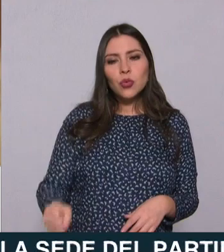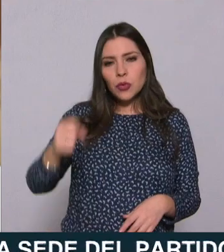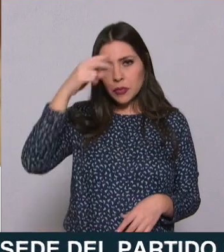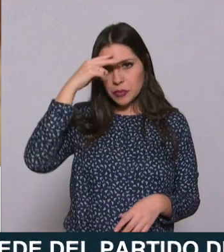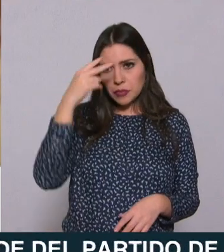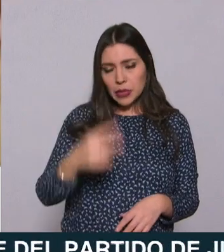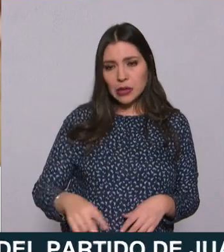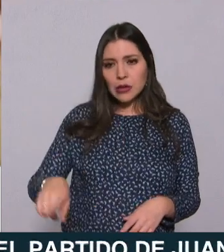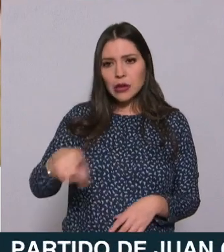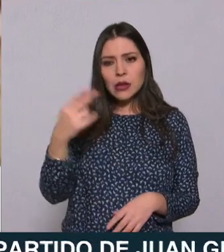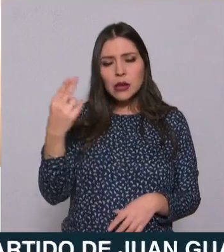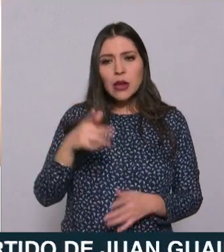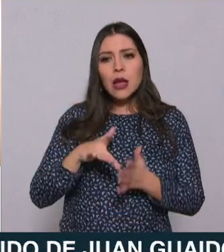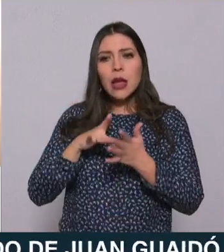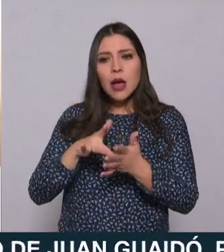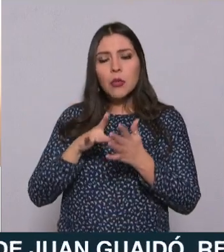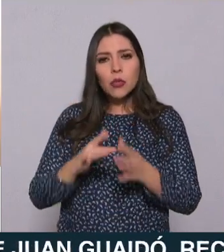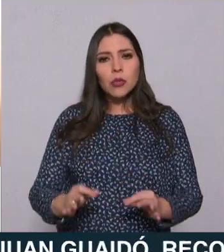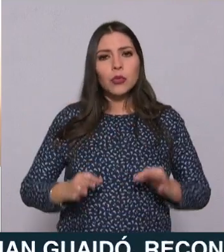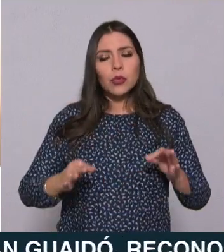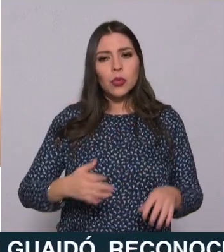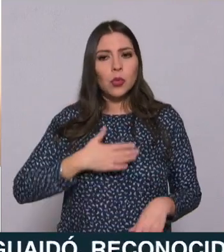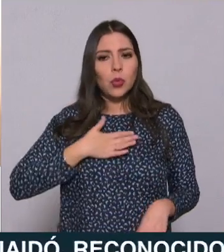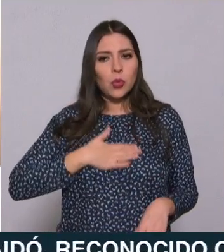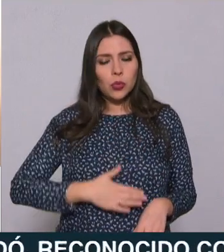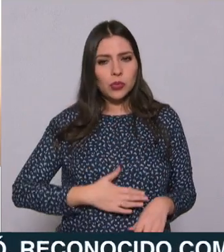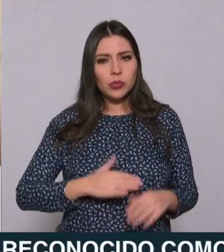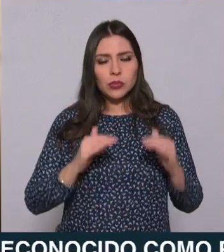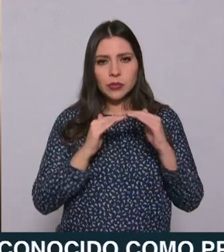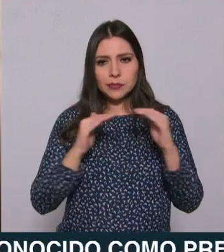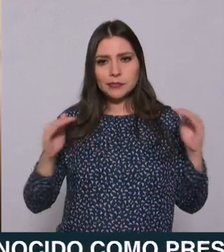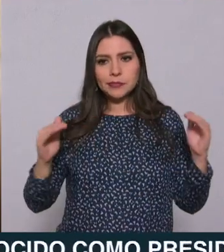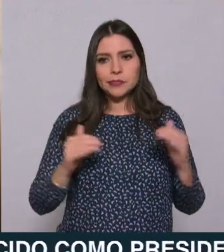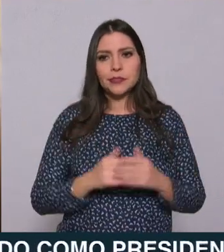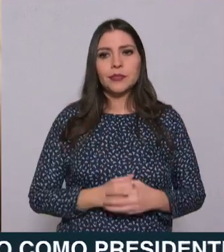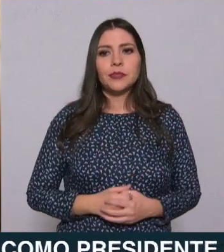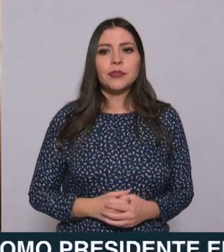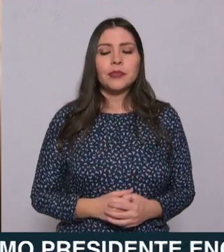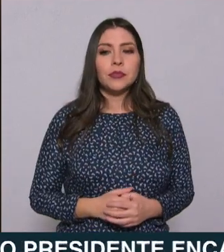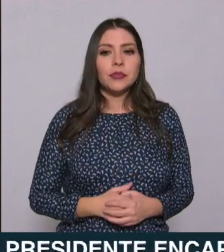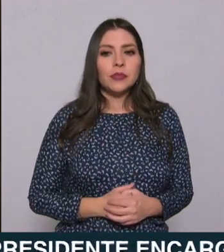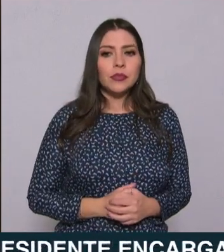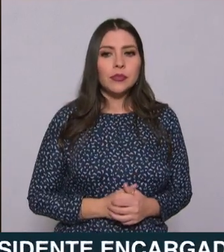obtener beneficios justos y equitativos. Eric Pinto, 21 Noticias.